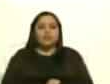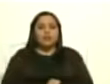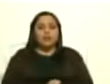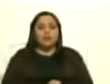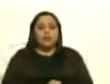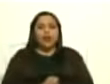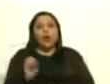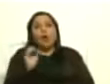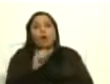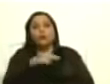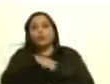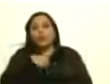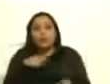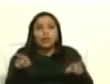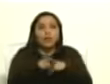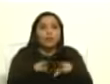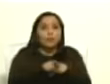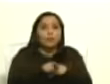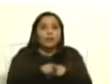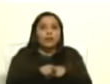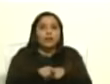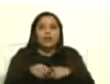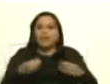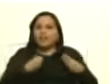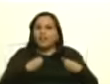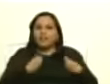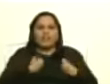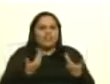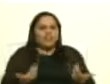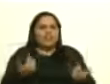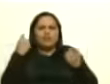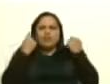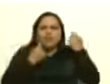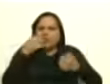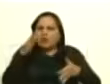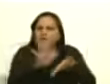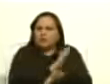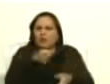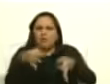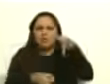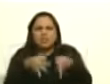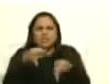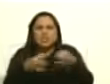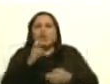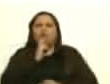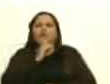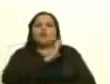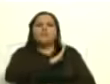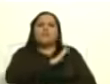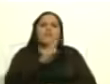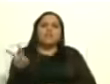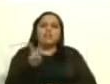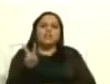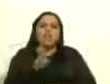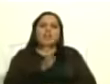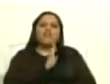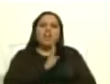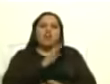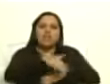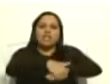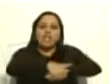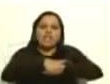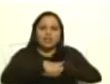nosotros, que tuvimos que vivir la cosa tan absurda de un juicio por el oro de Venezuela en el Banco de